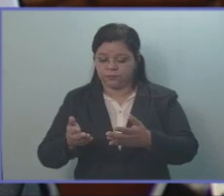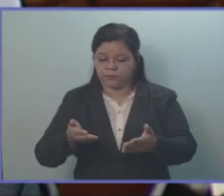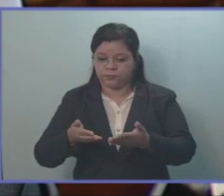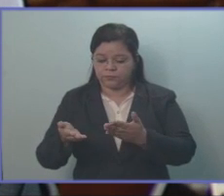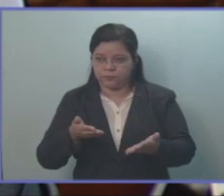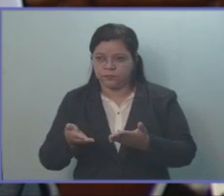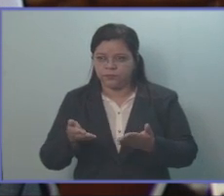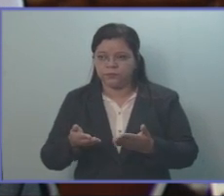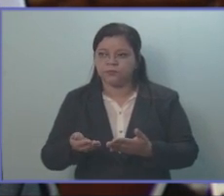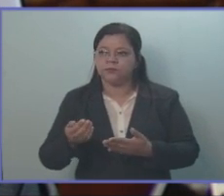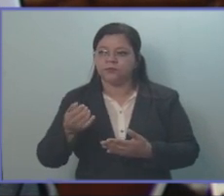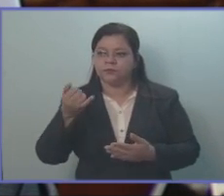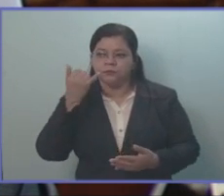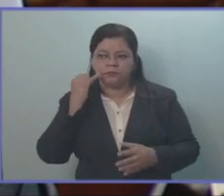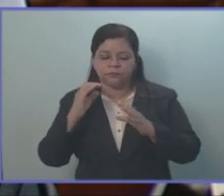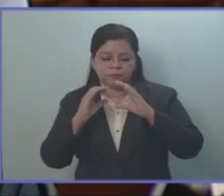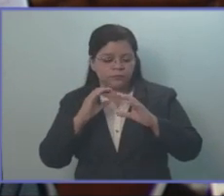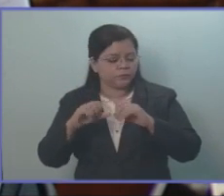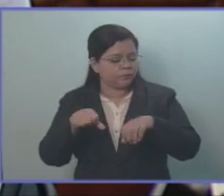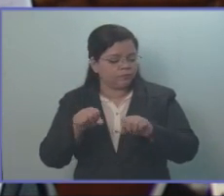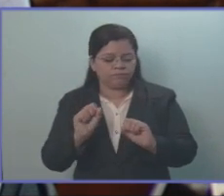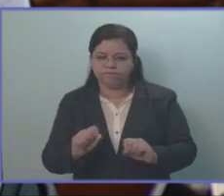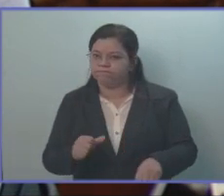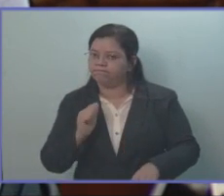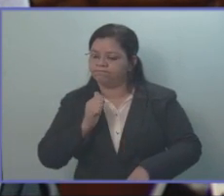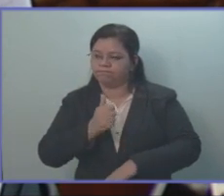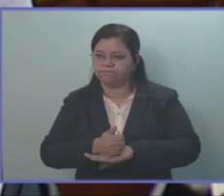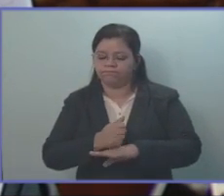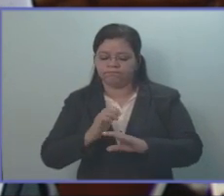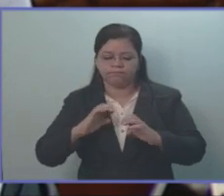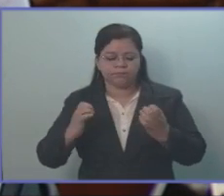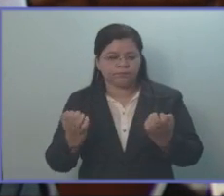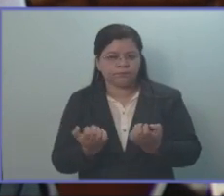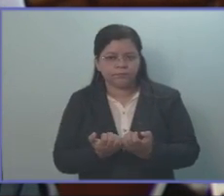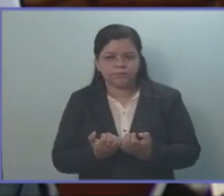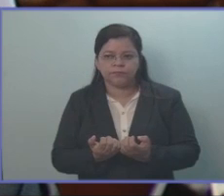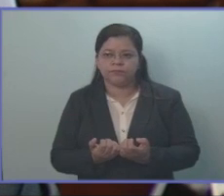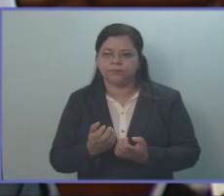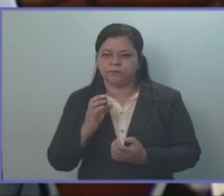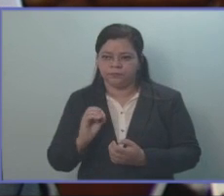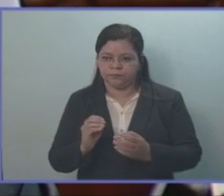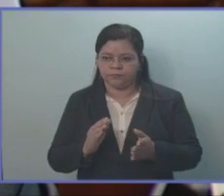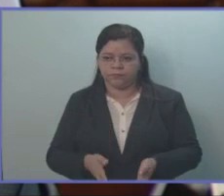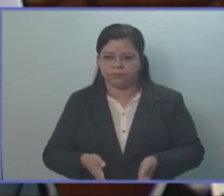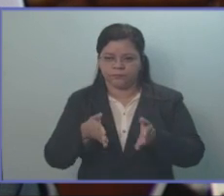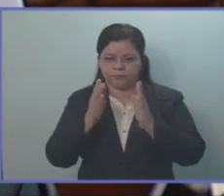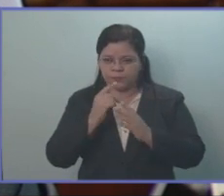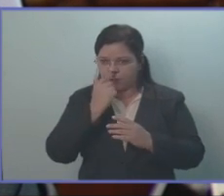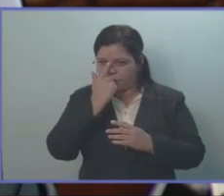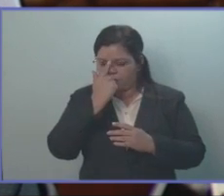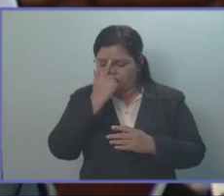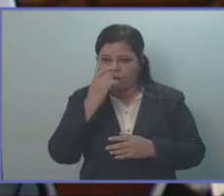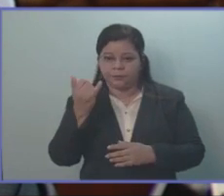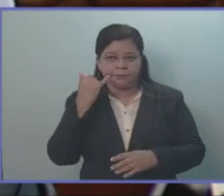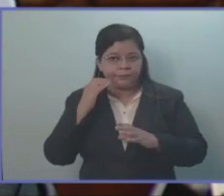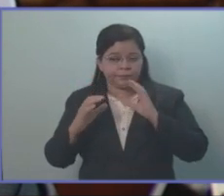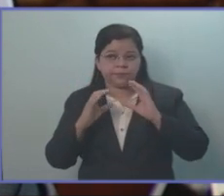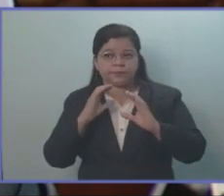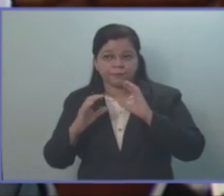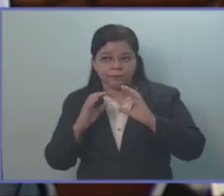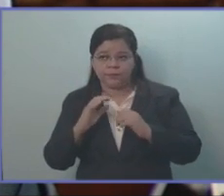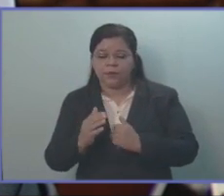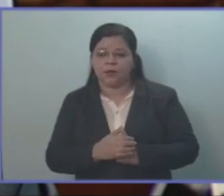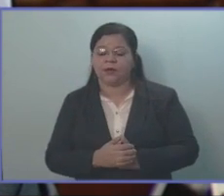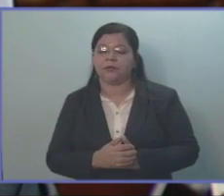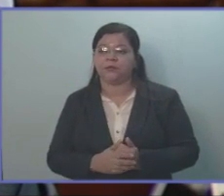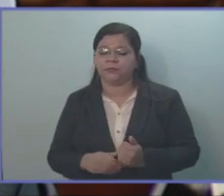de telecomunicaciones no podrán instalar equipos o infraestructura de telecomunicaciones